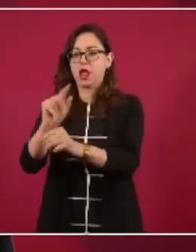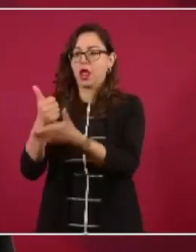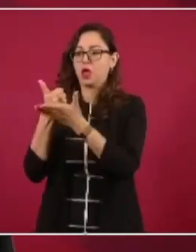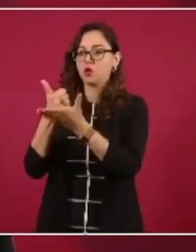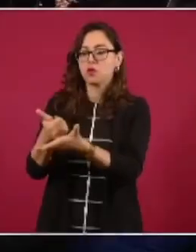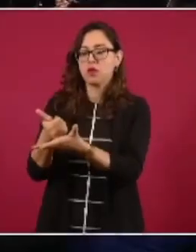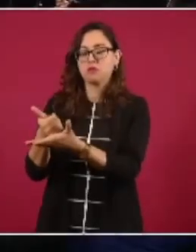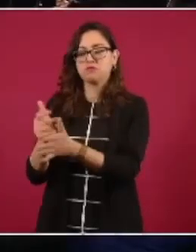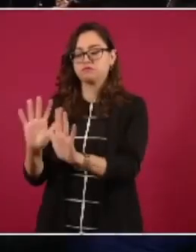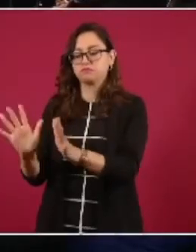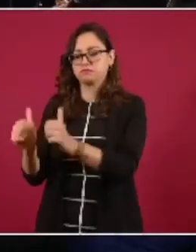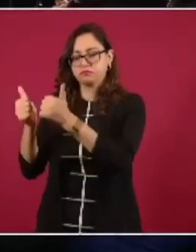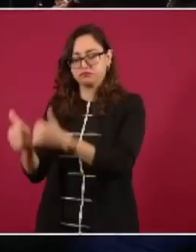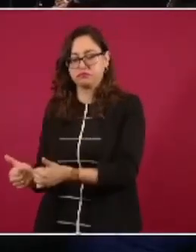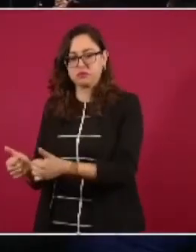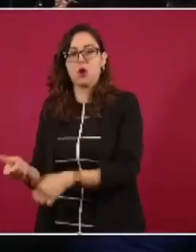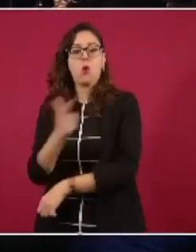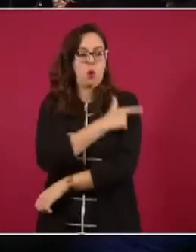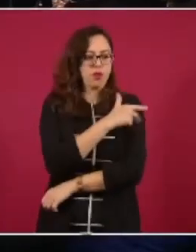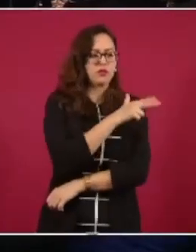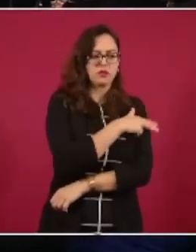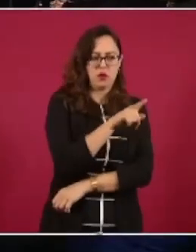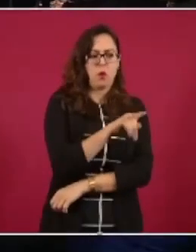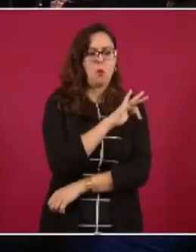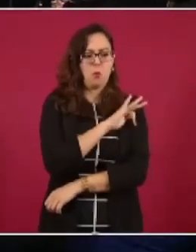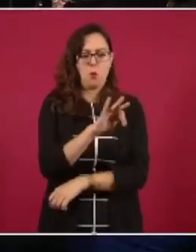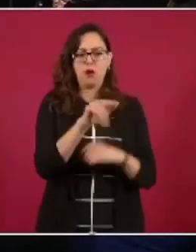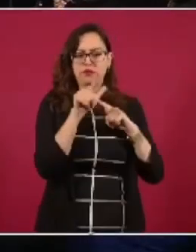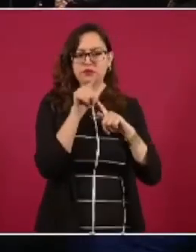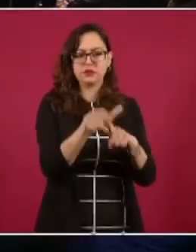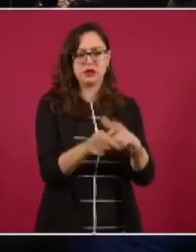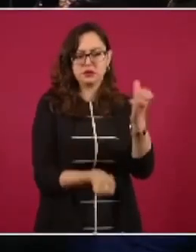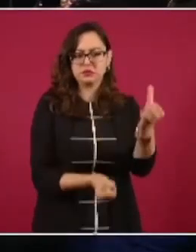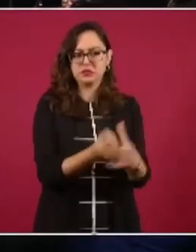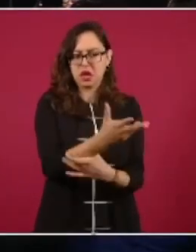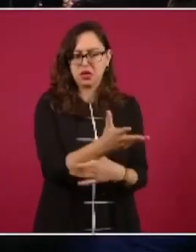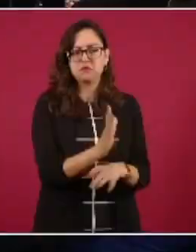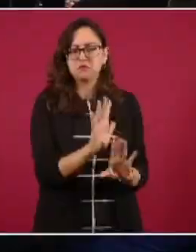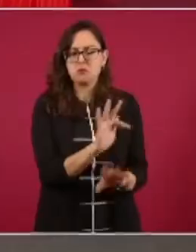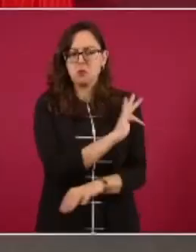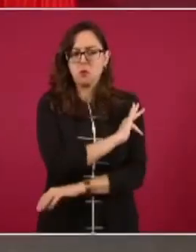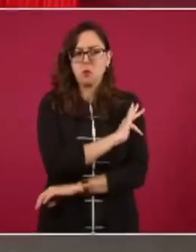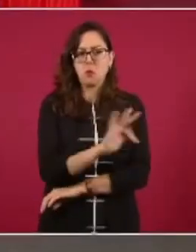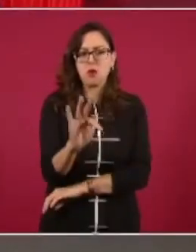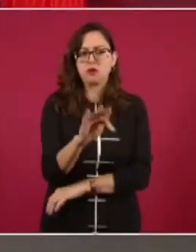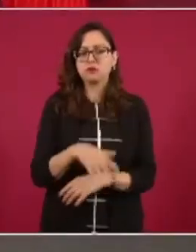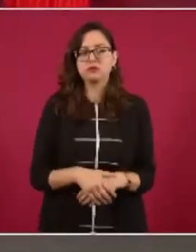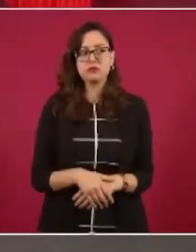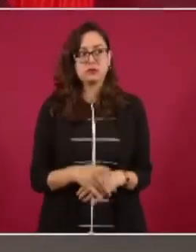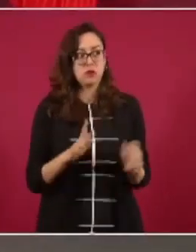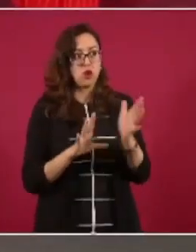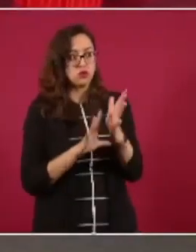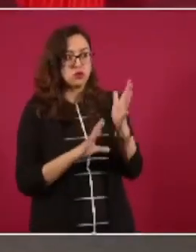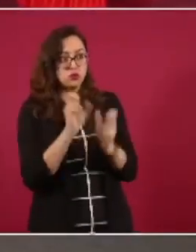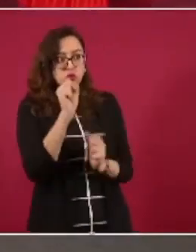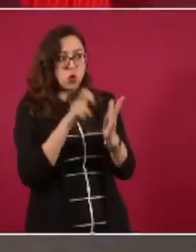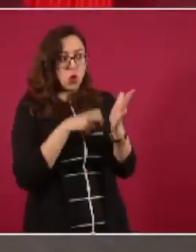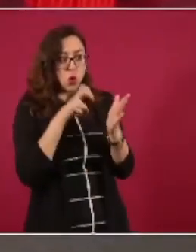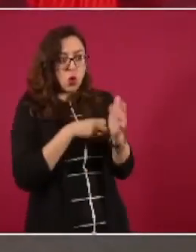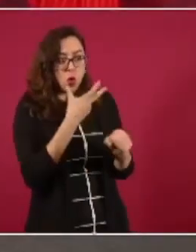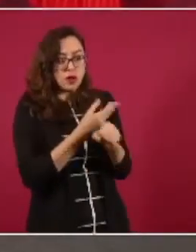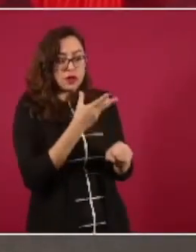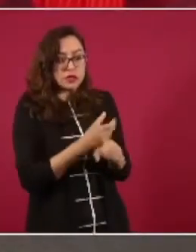¿Sin reforma constitucional procedería la Guardia Nacional como la aprobaron? Sí, como está aprobada la ley, pero